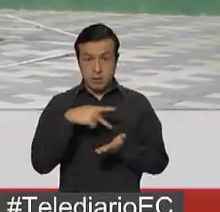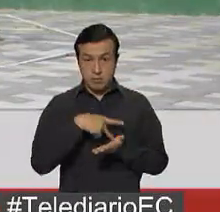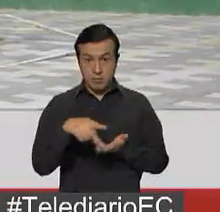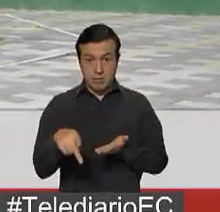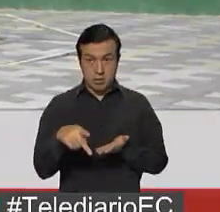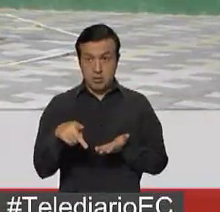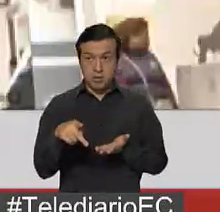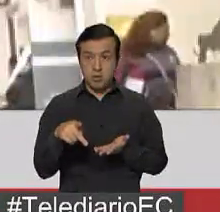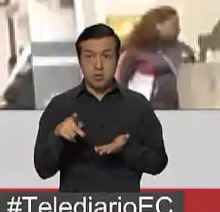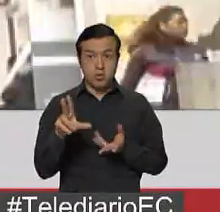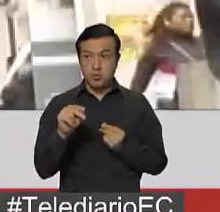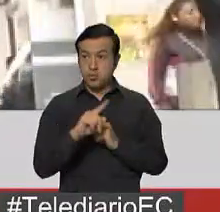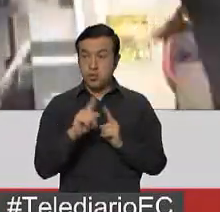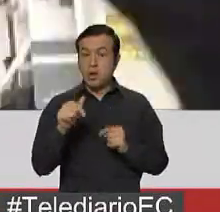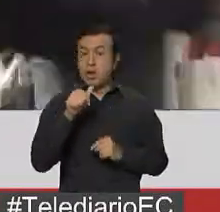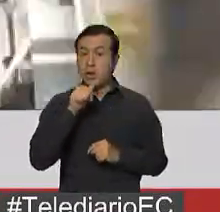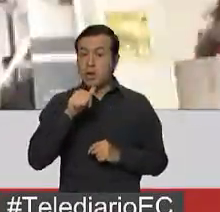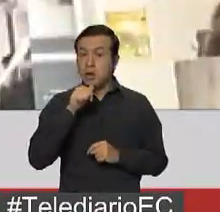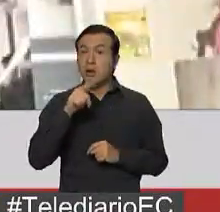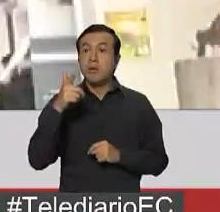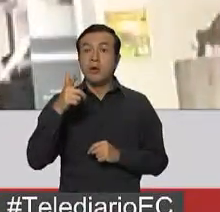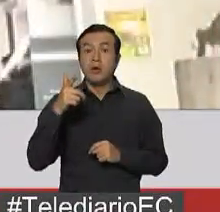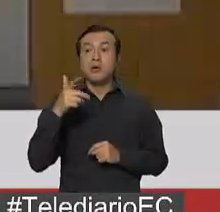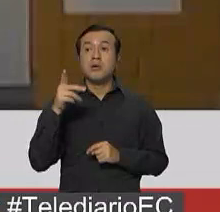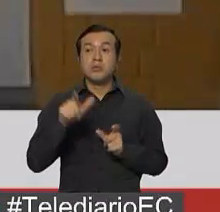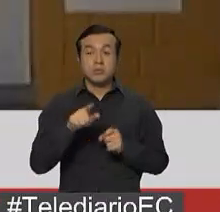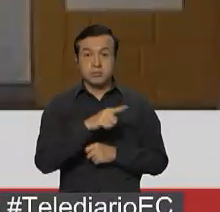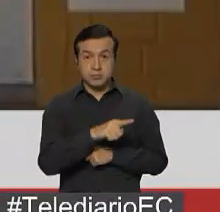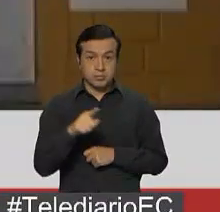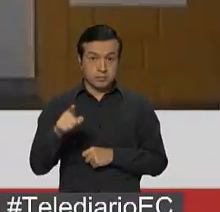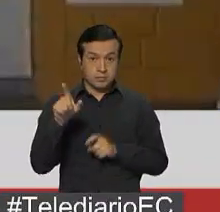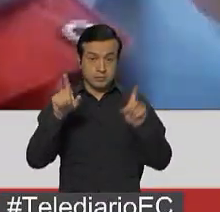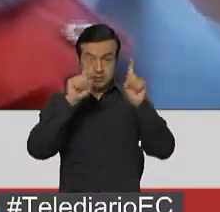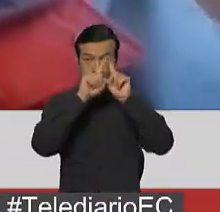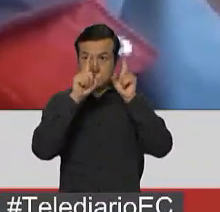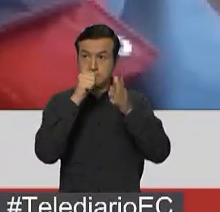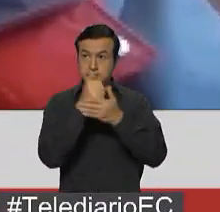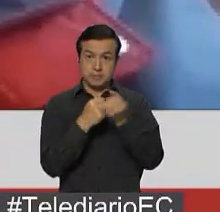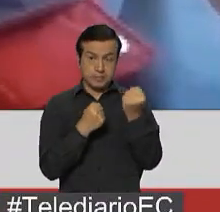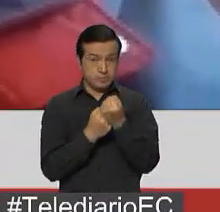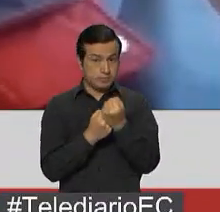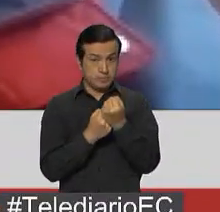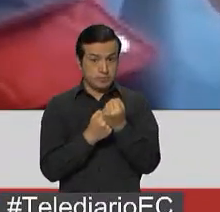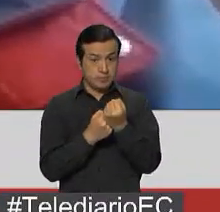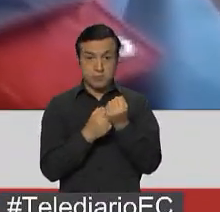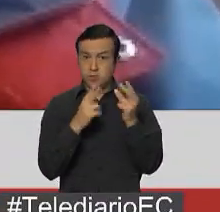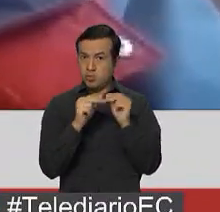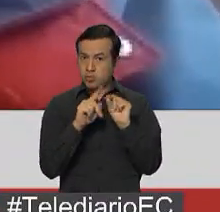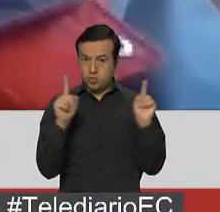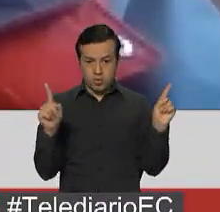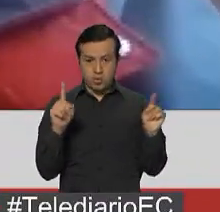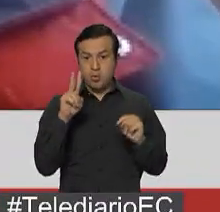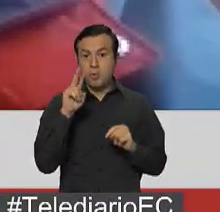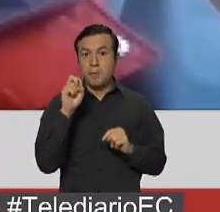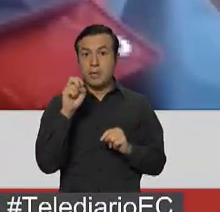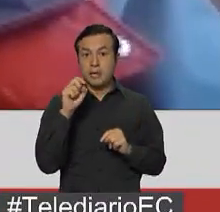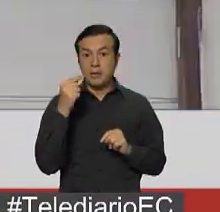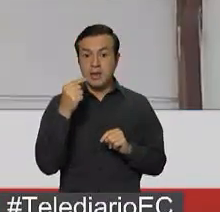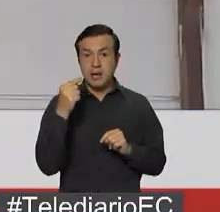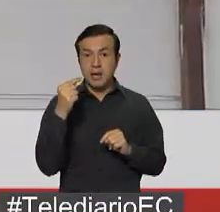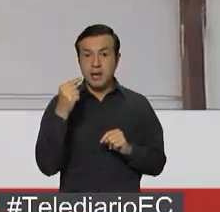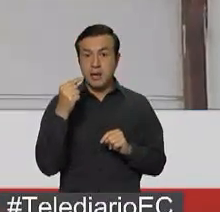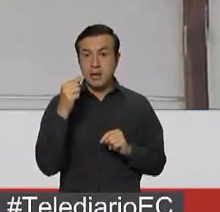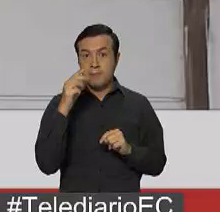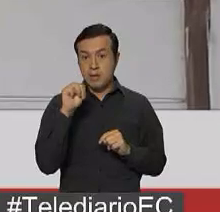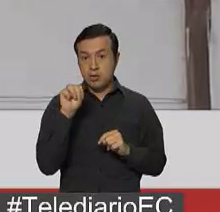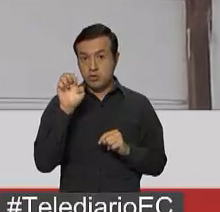básica de agua potable que beneficia a la ciudadanía ya los empresarios no cobraremos por los 20 primeros metros cúbicos